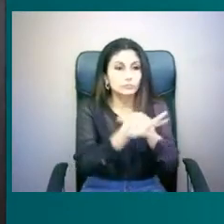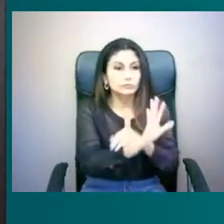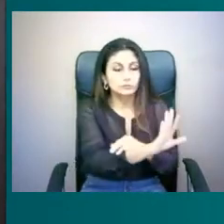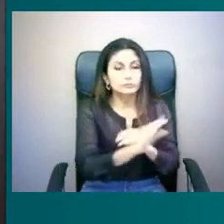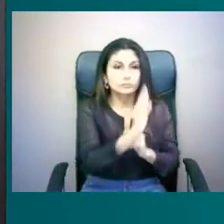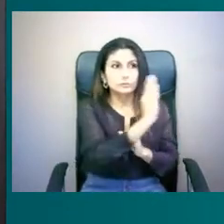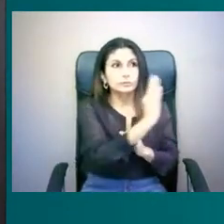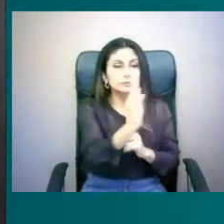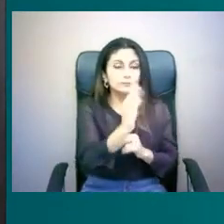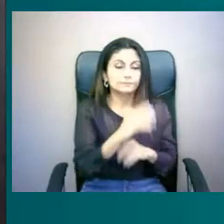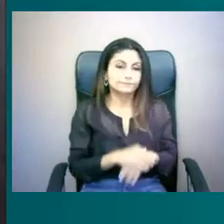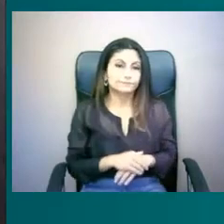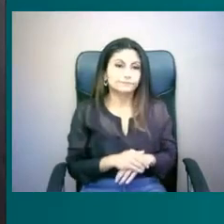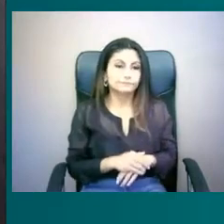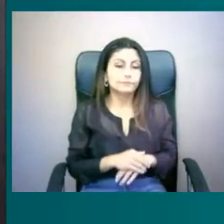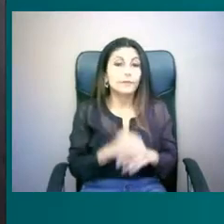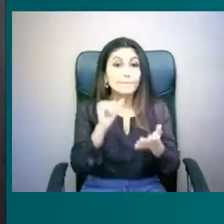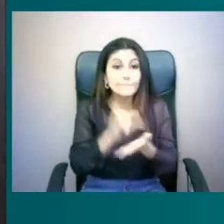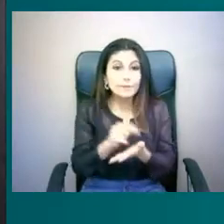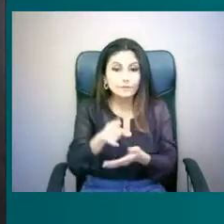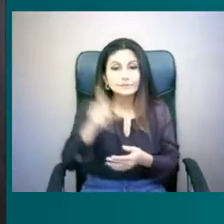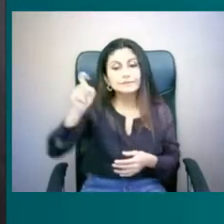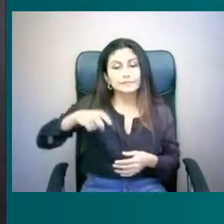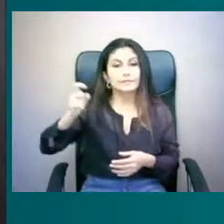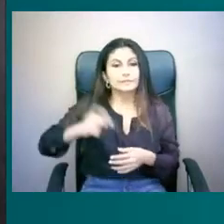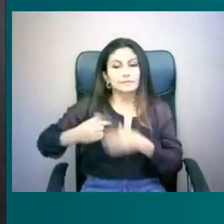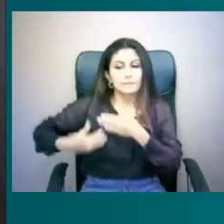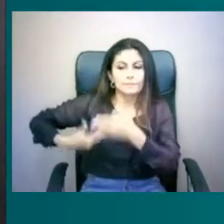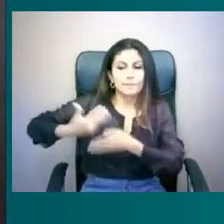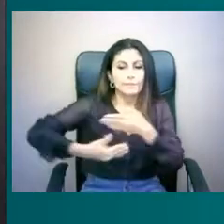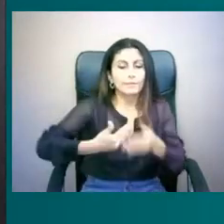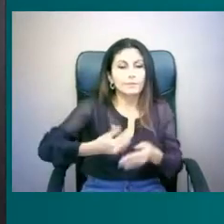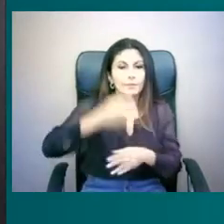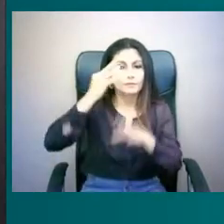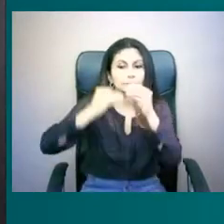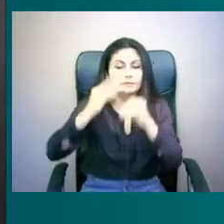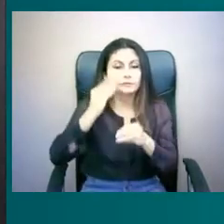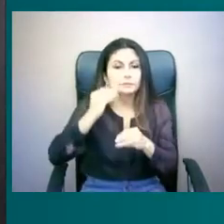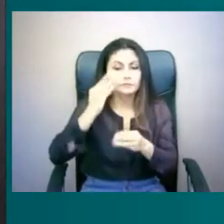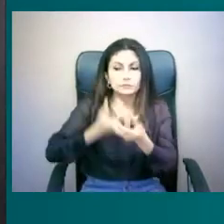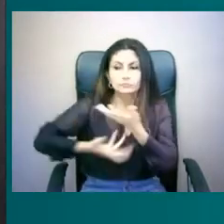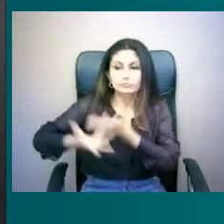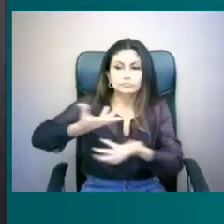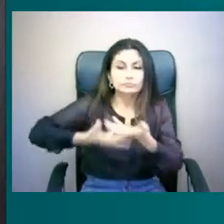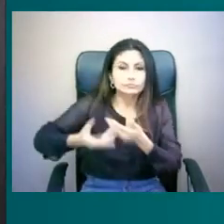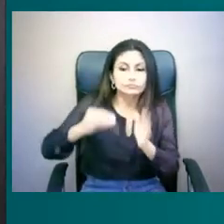necesidad, compañeros, de ahí parte, digamos, este inicio en marco de lo que son las lecciones aprendidas, donde es un